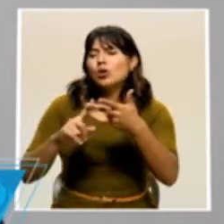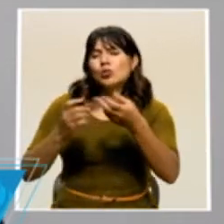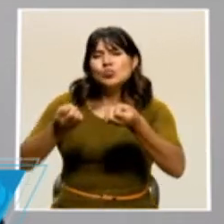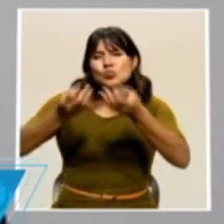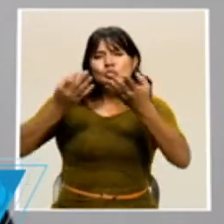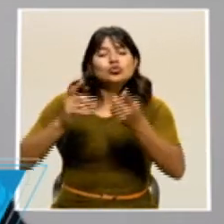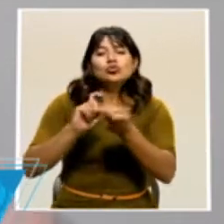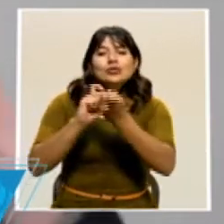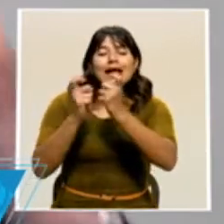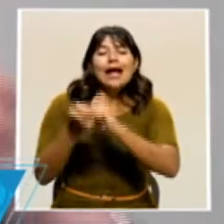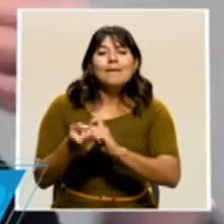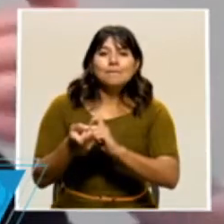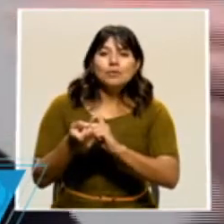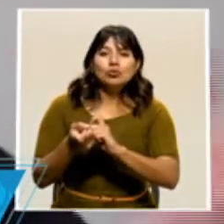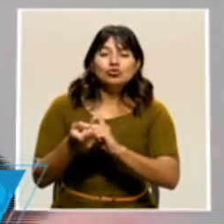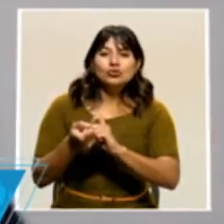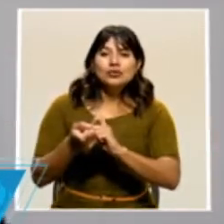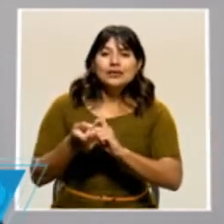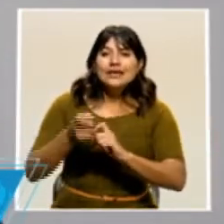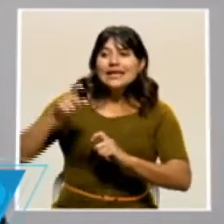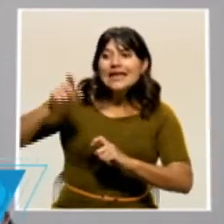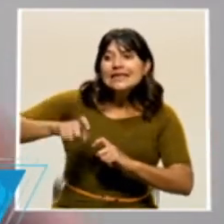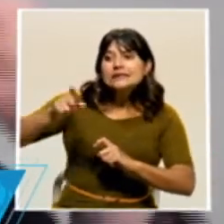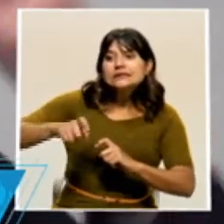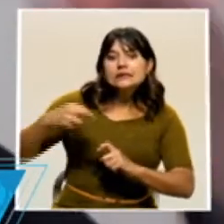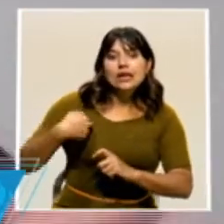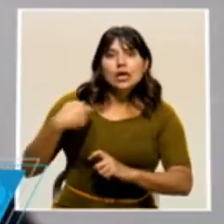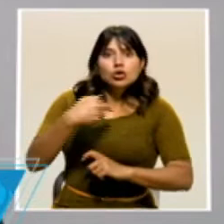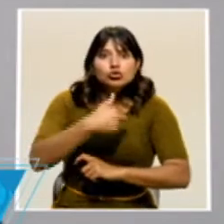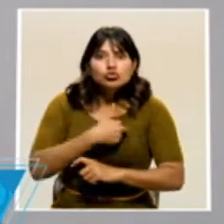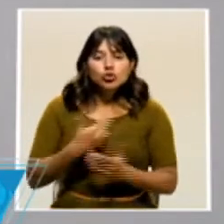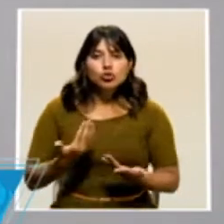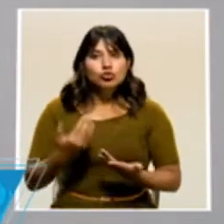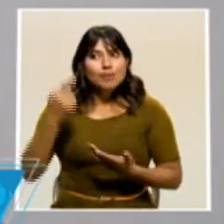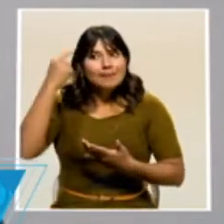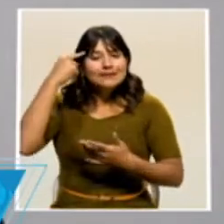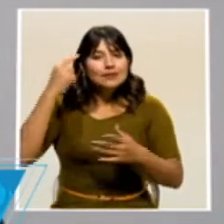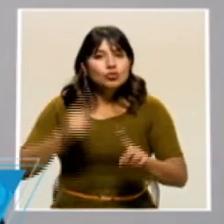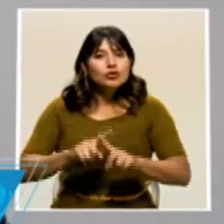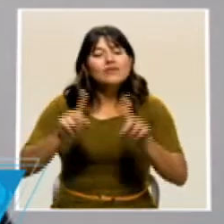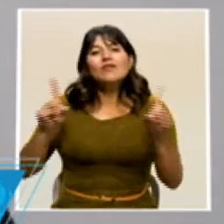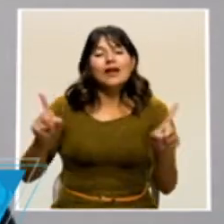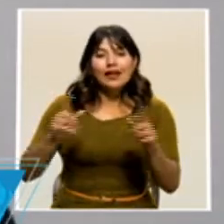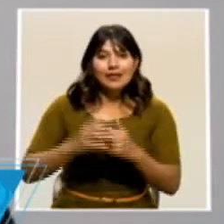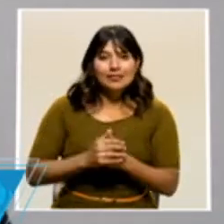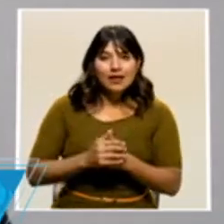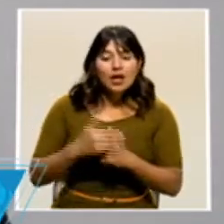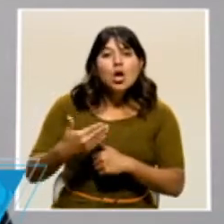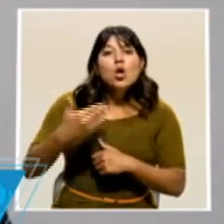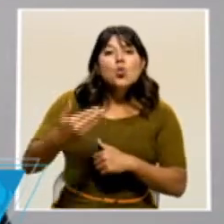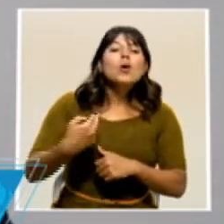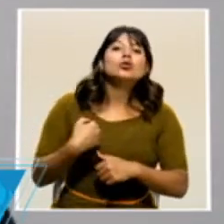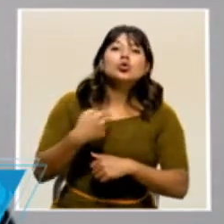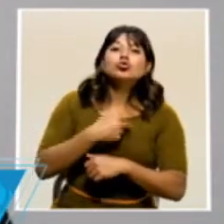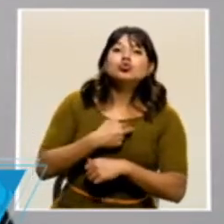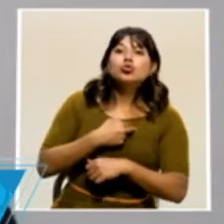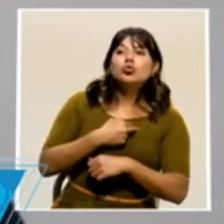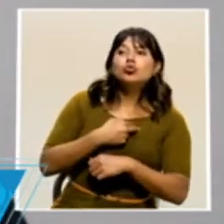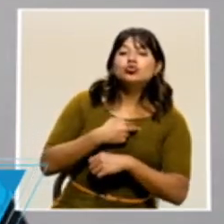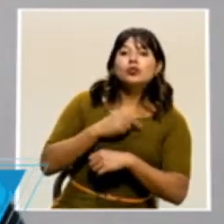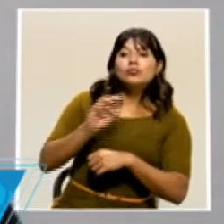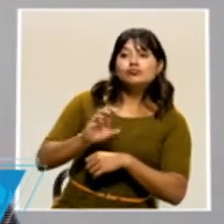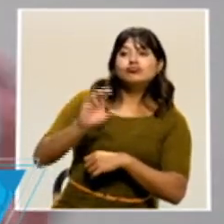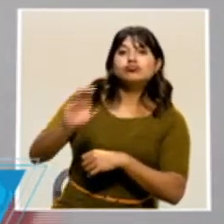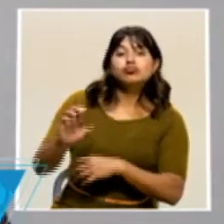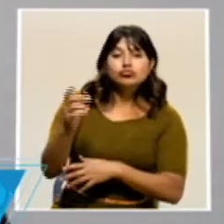que nosotros usemos otra lógica, otro tipo de pensamiento a la hora de asignar los gastos. Por ejemplo,